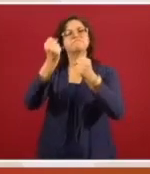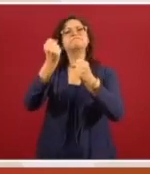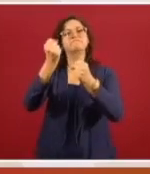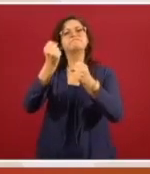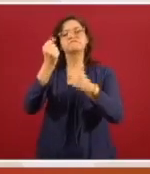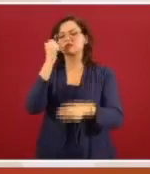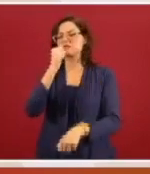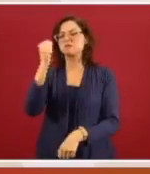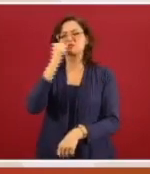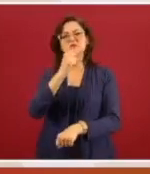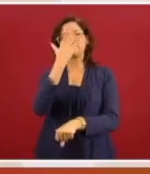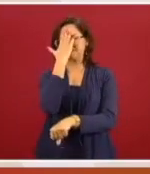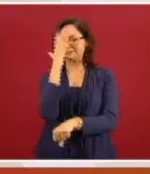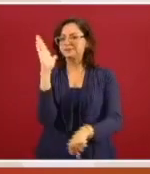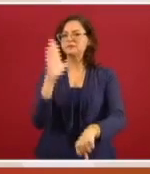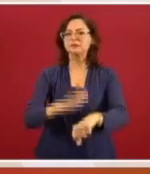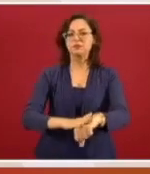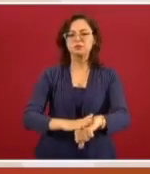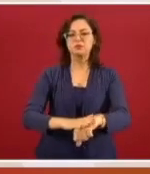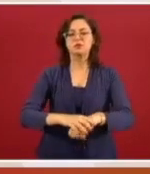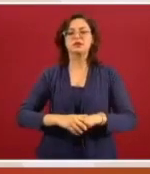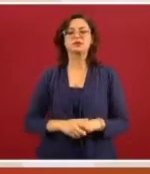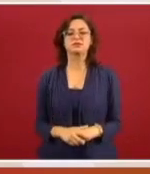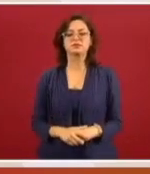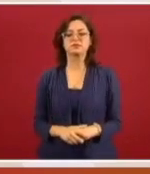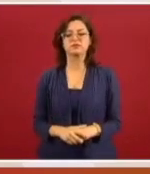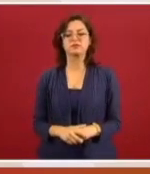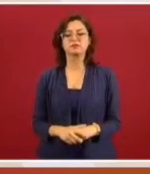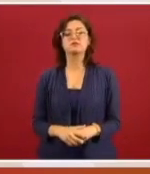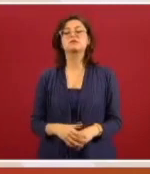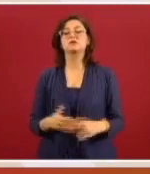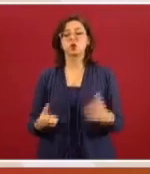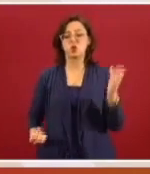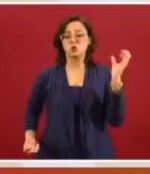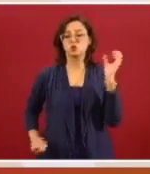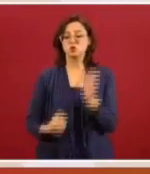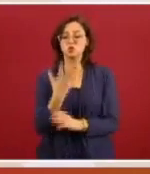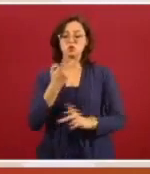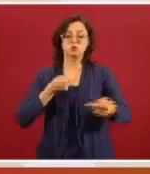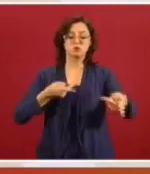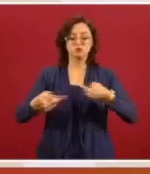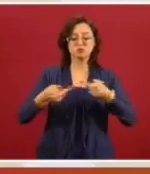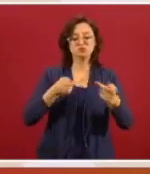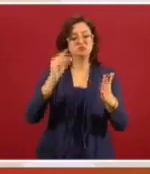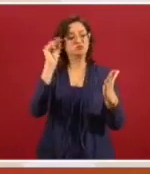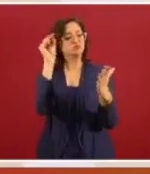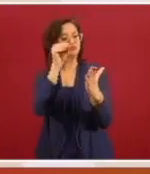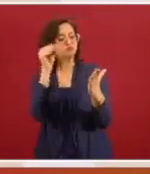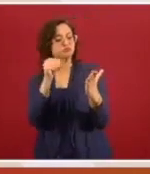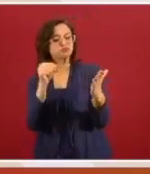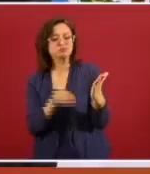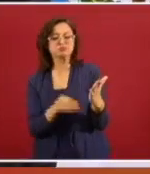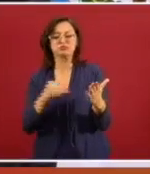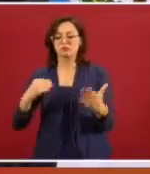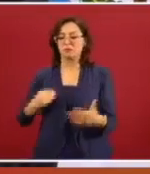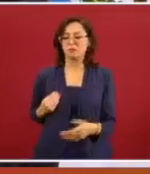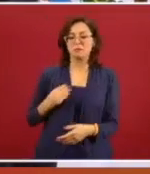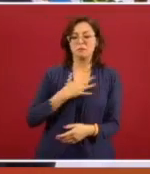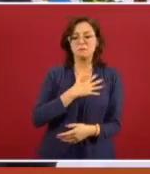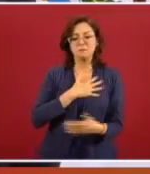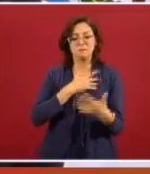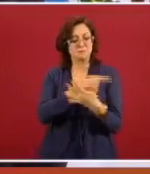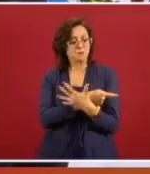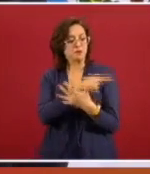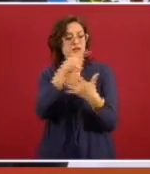El programa emergente para el bienestar y el empleo que expondré a